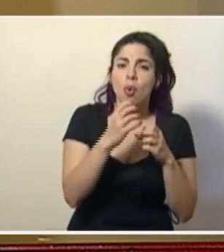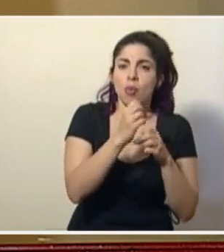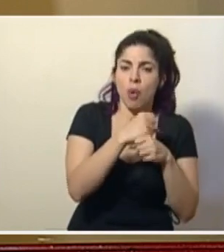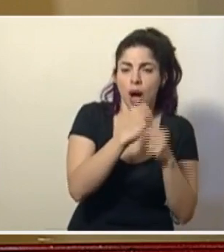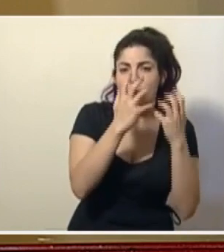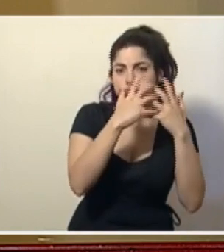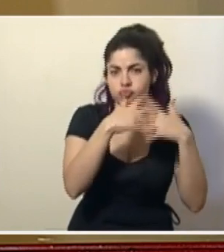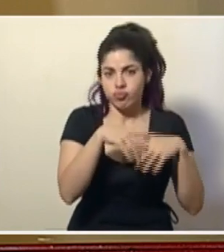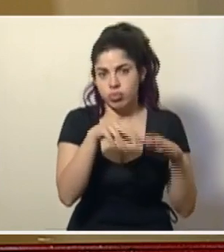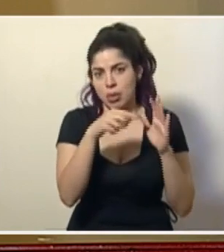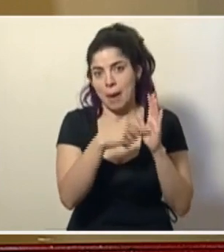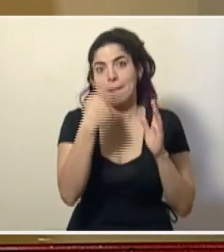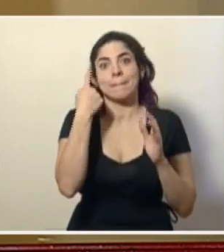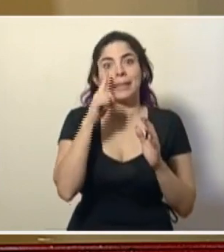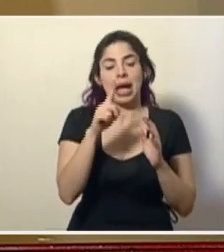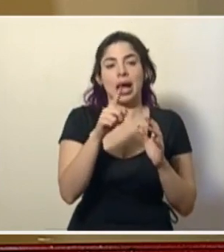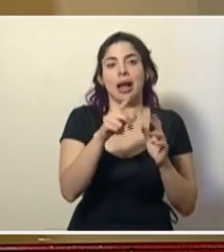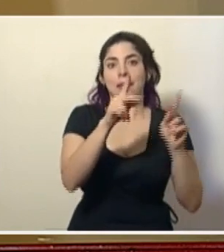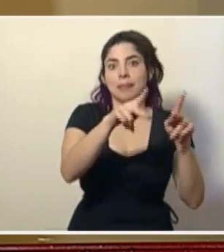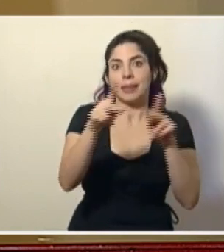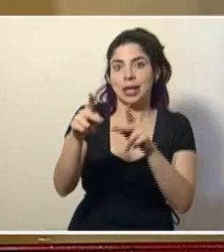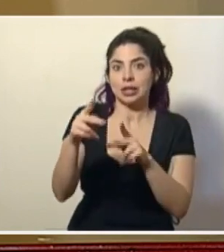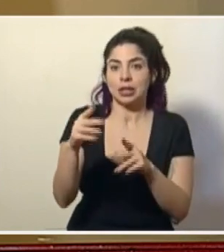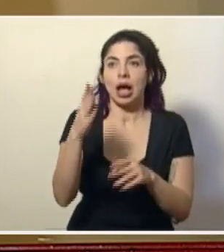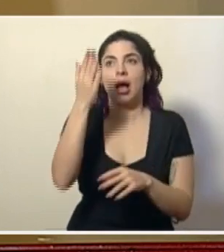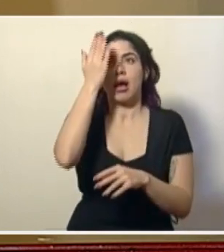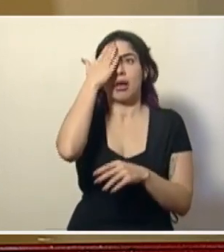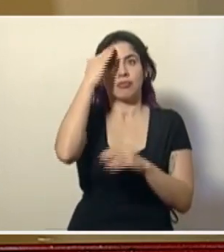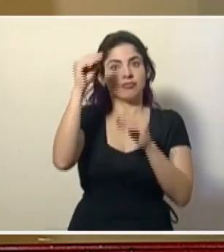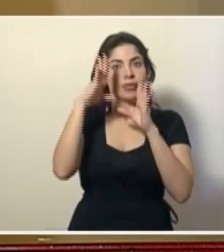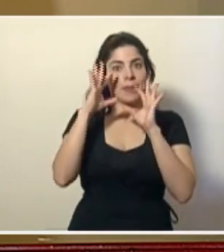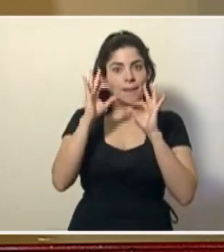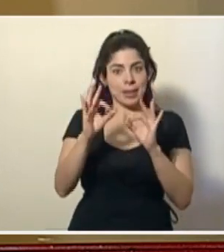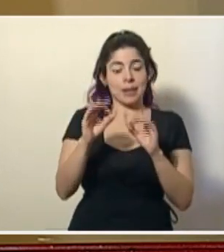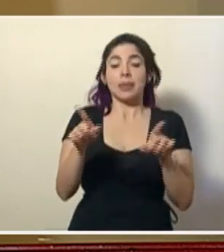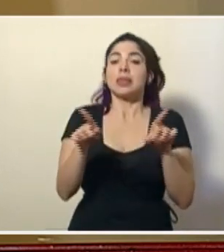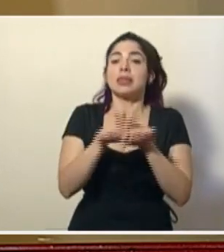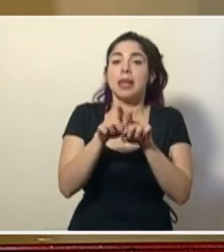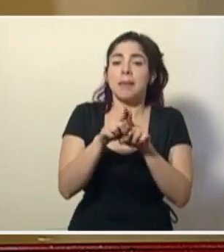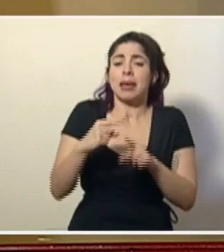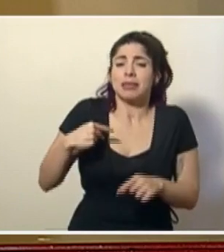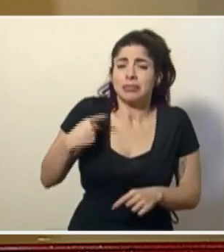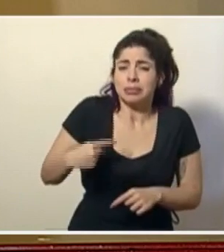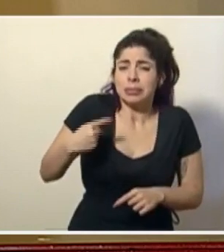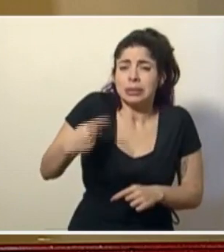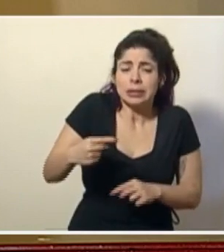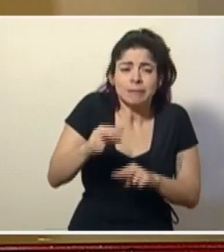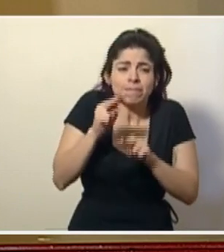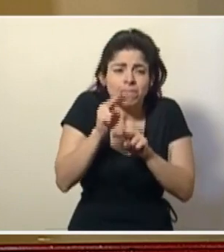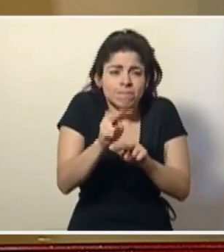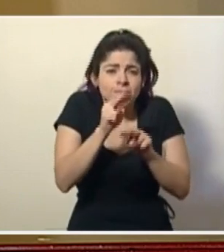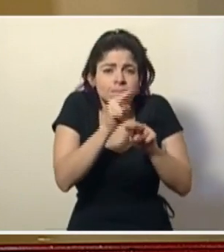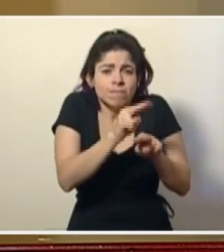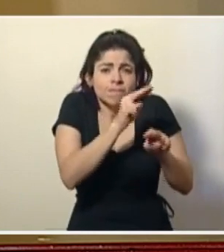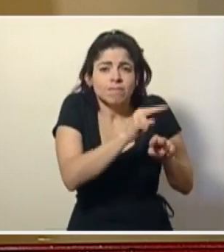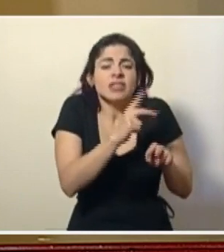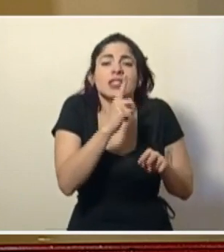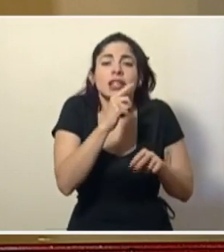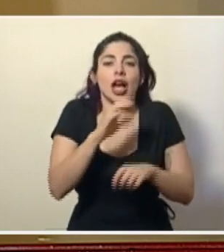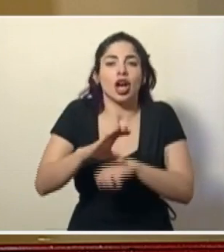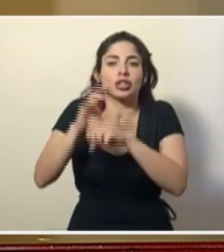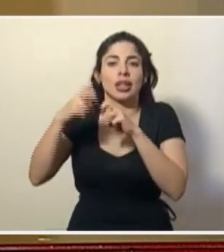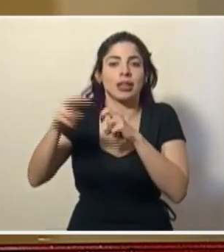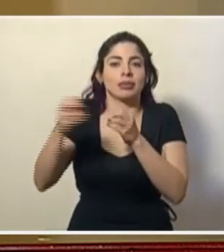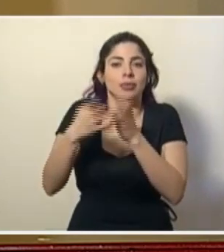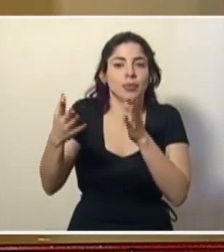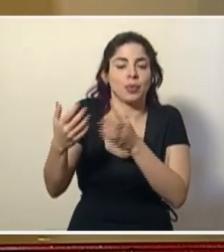configuraciones para que puedan estar también pues bien informados. Y mantenemos un monitoreo permanente con el Consejo de Transporte Público,